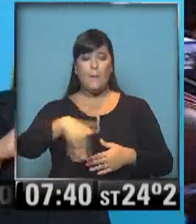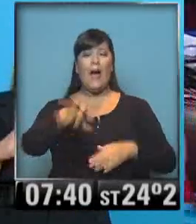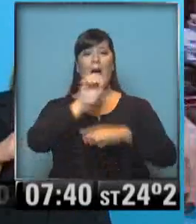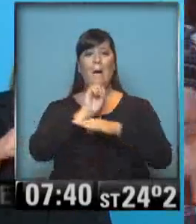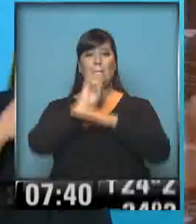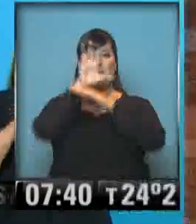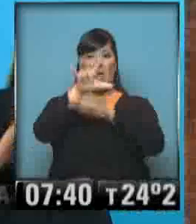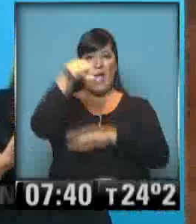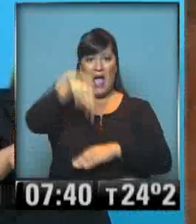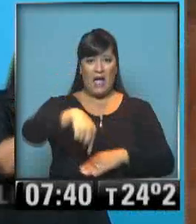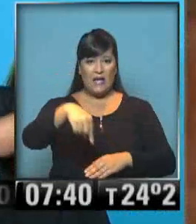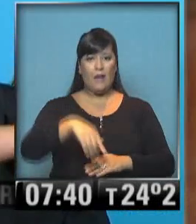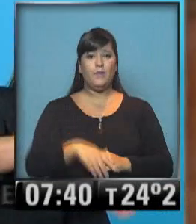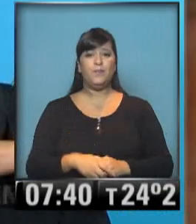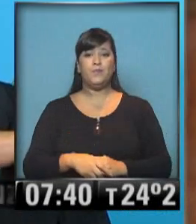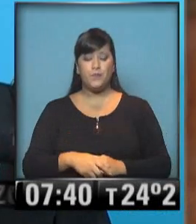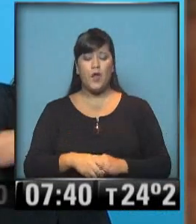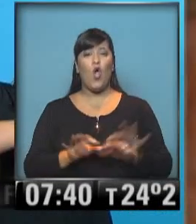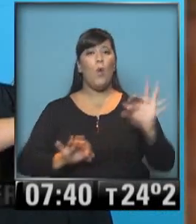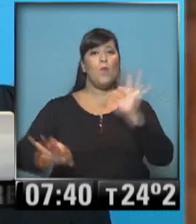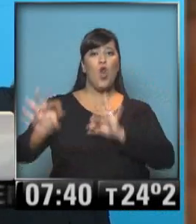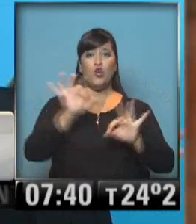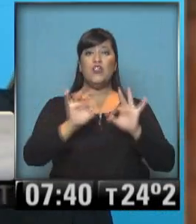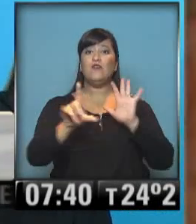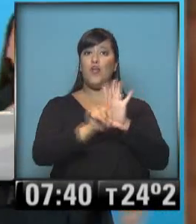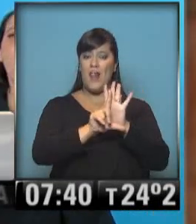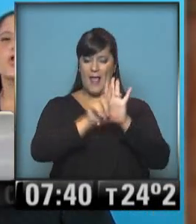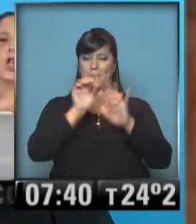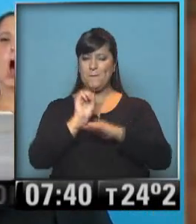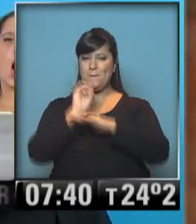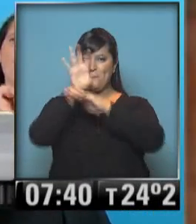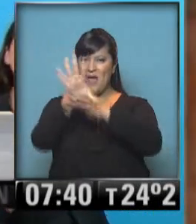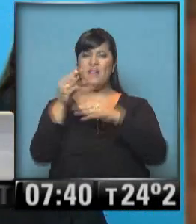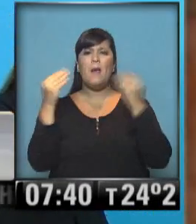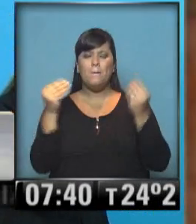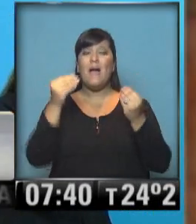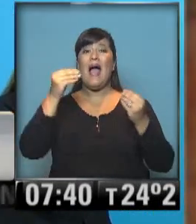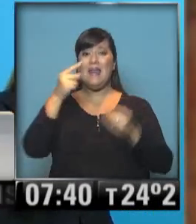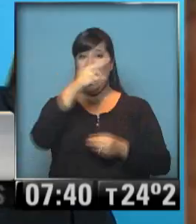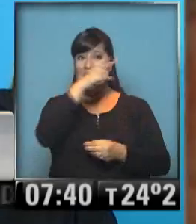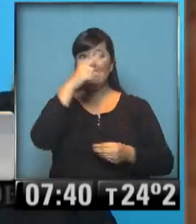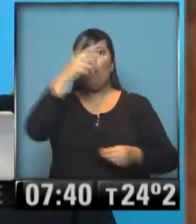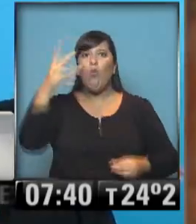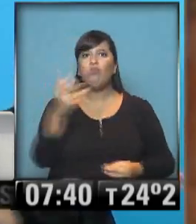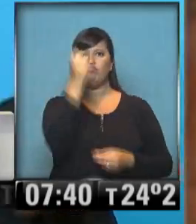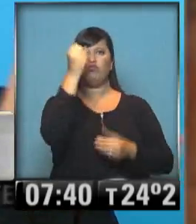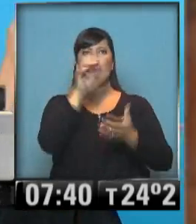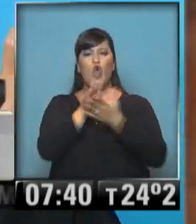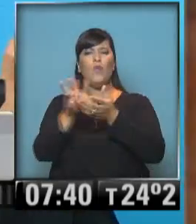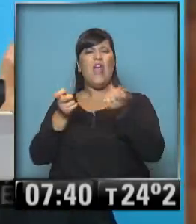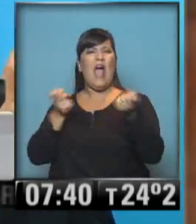a esta cámara un proyecto de ley para recuperar por parte del administra de los